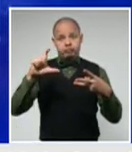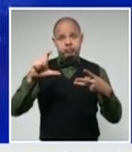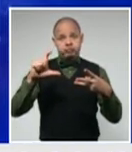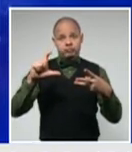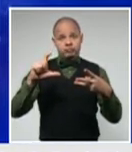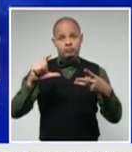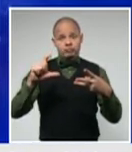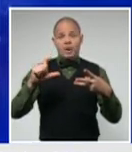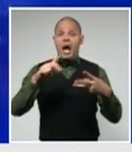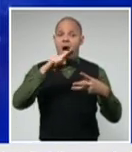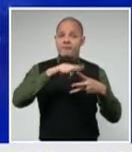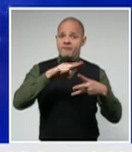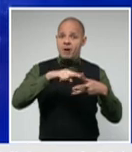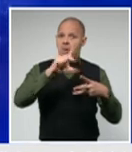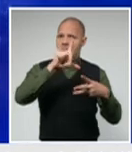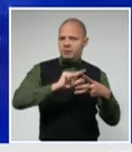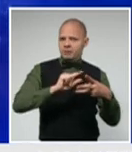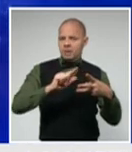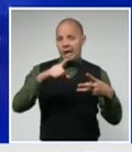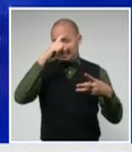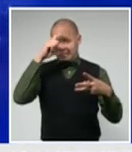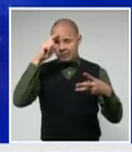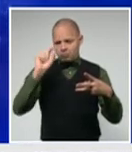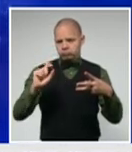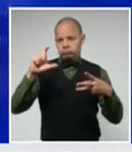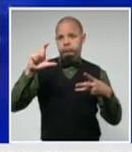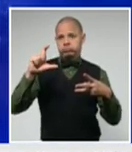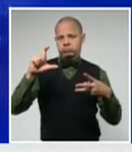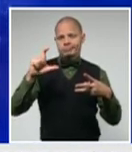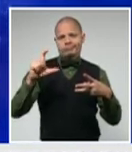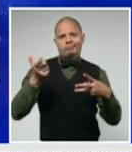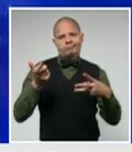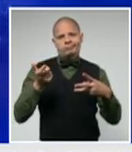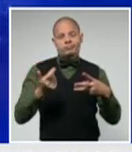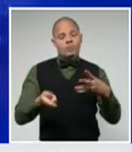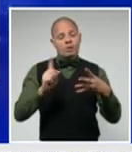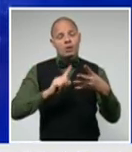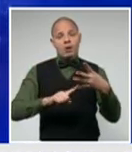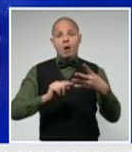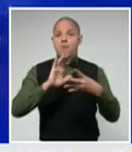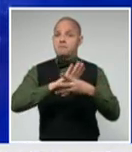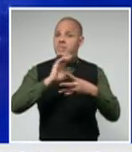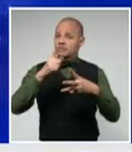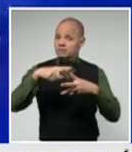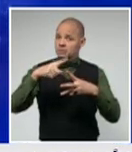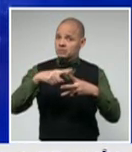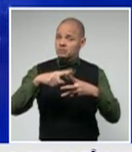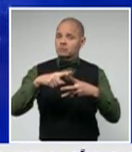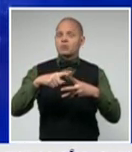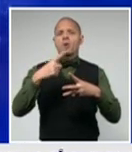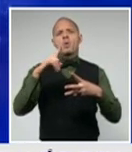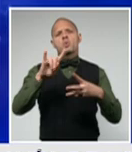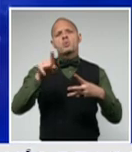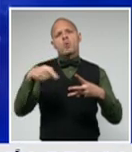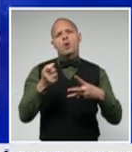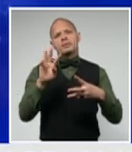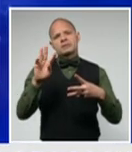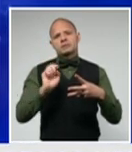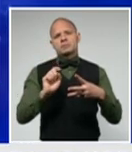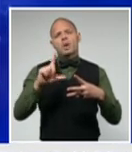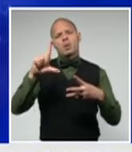pues se incrementa en comparación con el día de ayer. Matanzas 9,31,